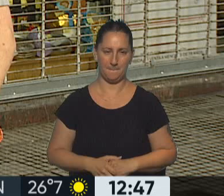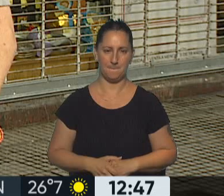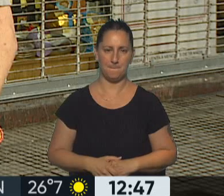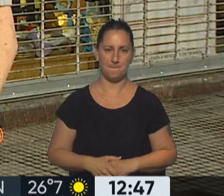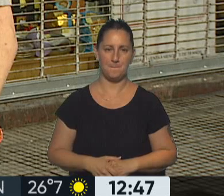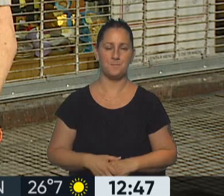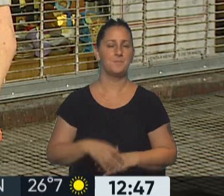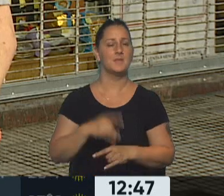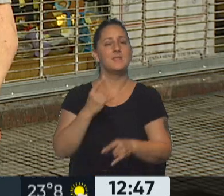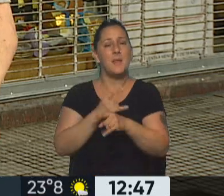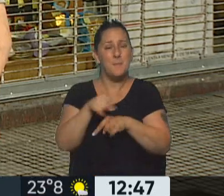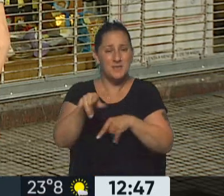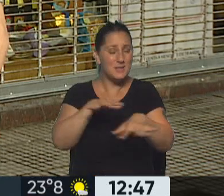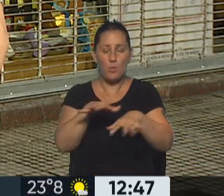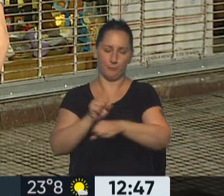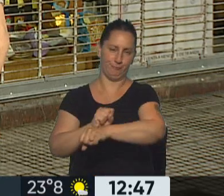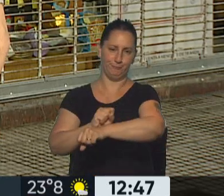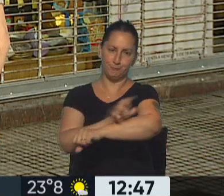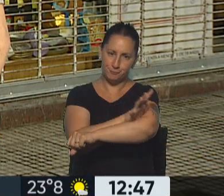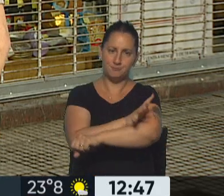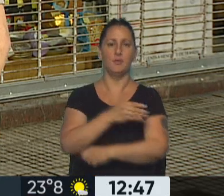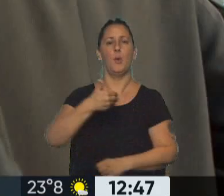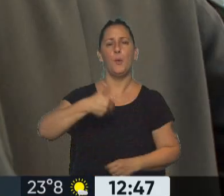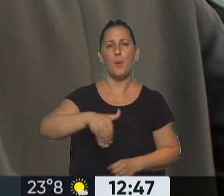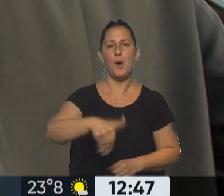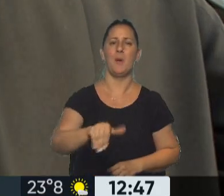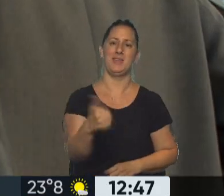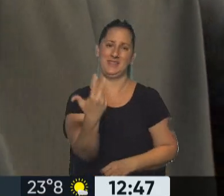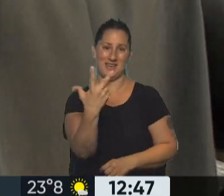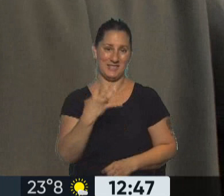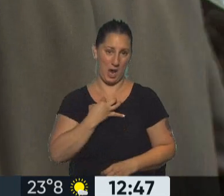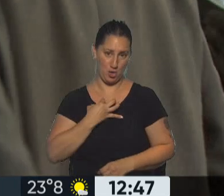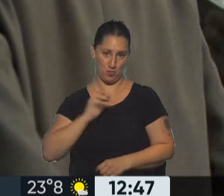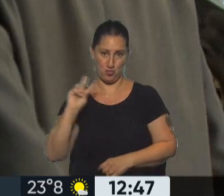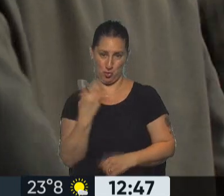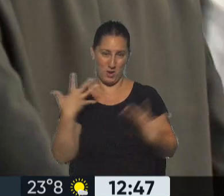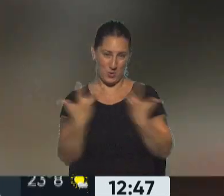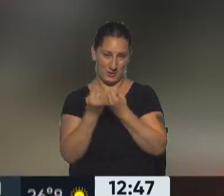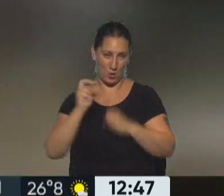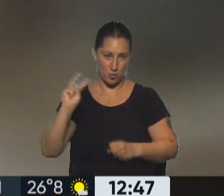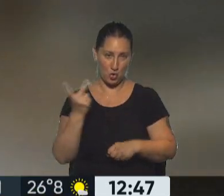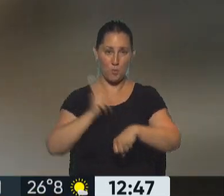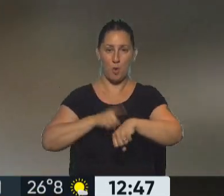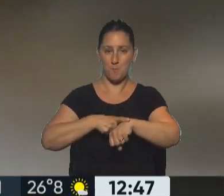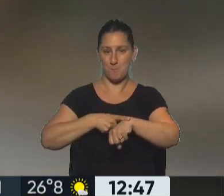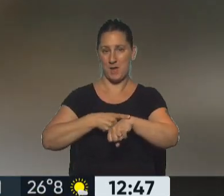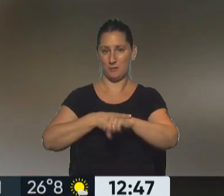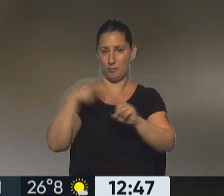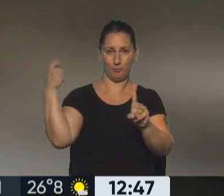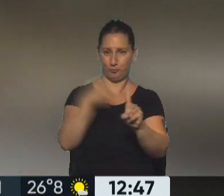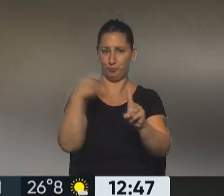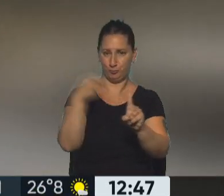siempre nos conmueven están a punto de cumplirse tres años desde el brutal asesinato